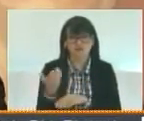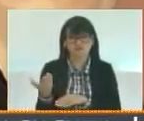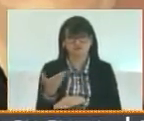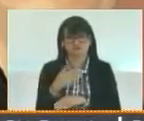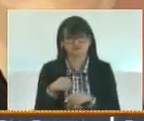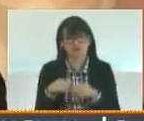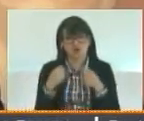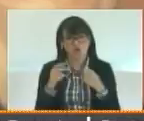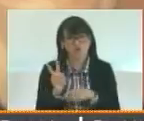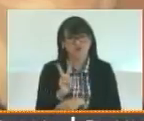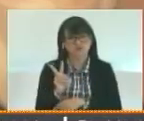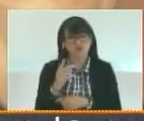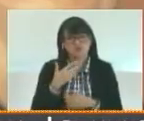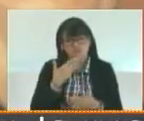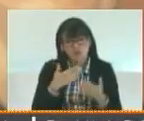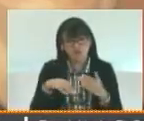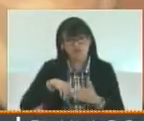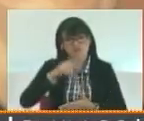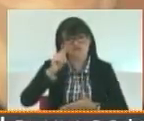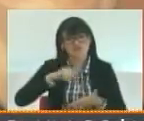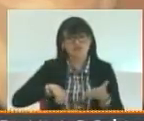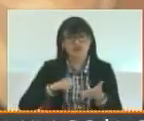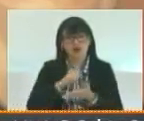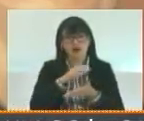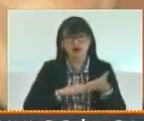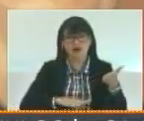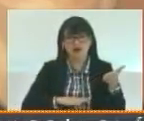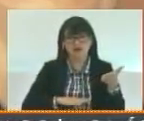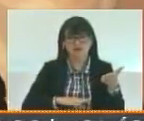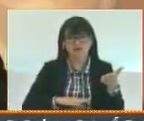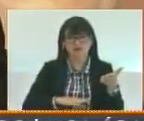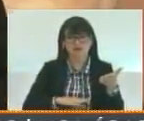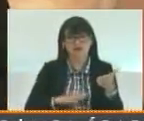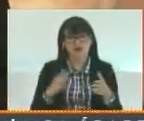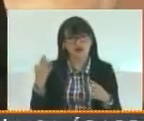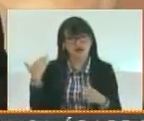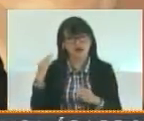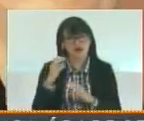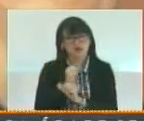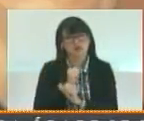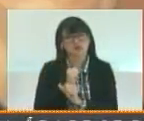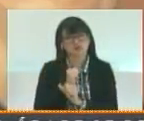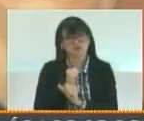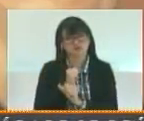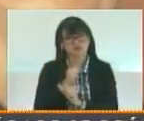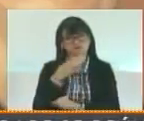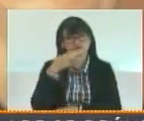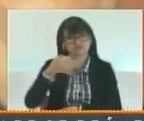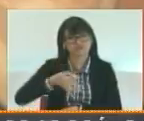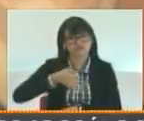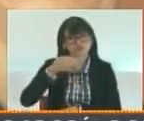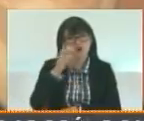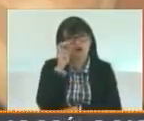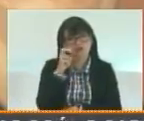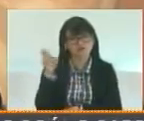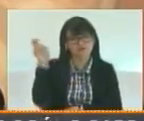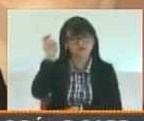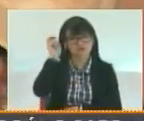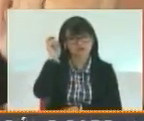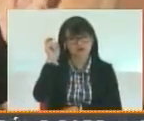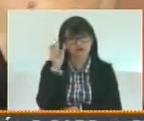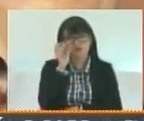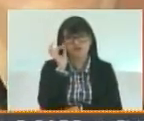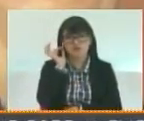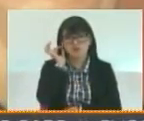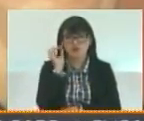yo estoy por firmar una carta que hicimos anoche para dirigirme a los cancilleres y las cancilleres